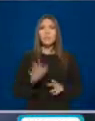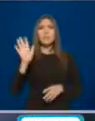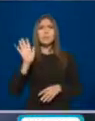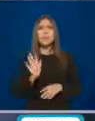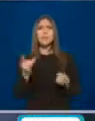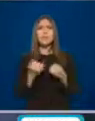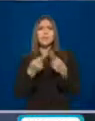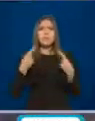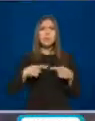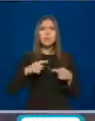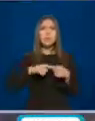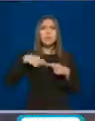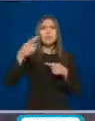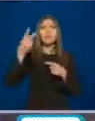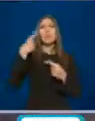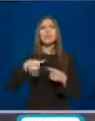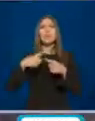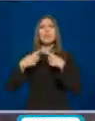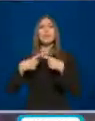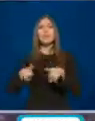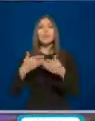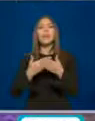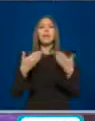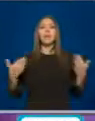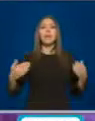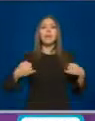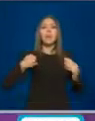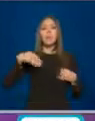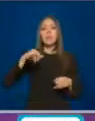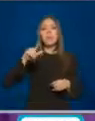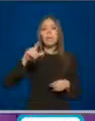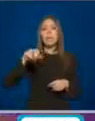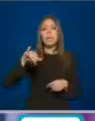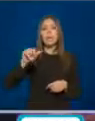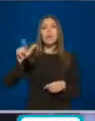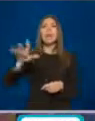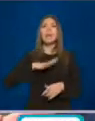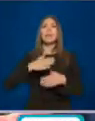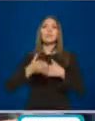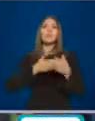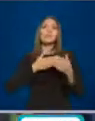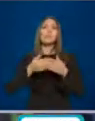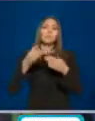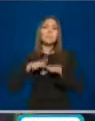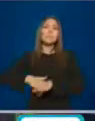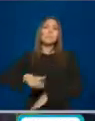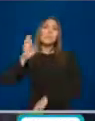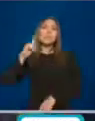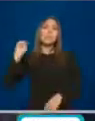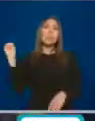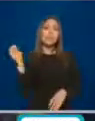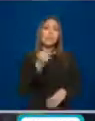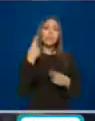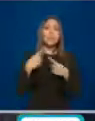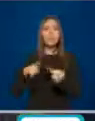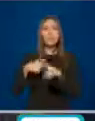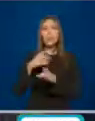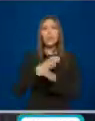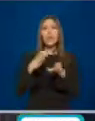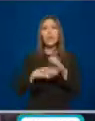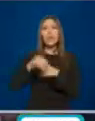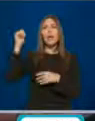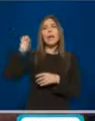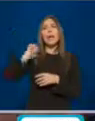parecidos, pero la diferencia con los millennials es que pues obviamente hay más tecnología y otro tipo de cosas que nosotros no teníamos en las